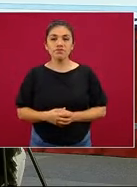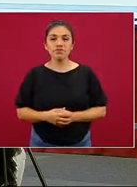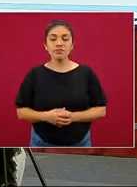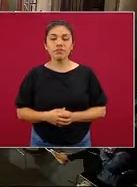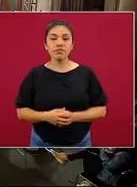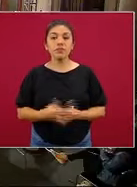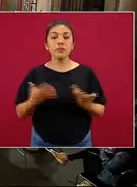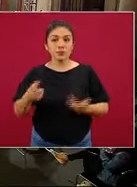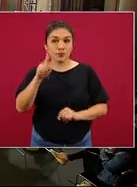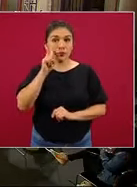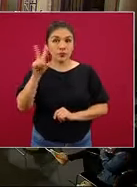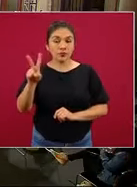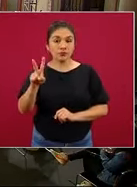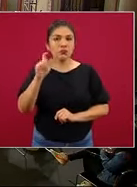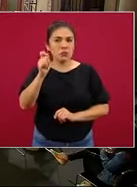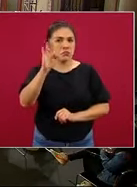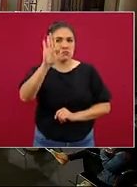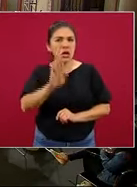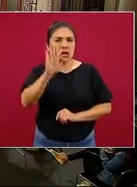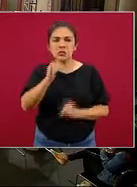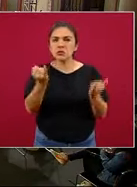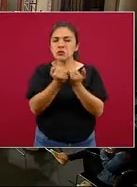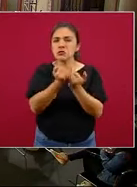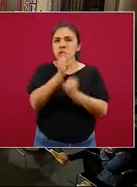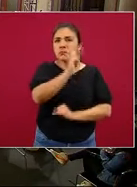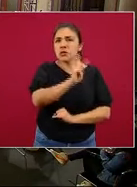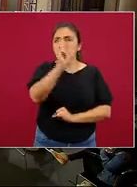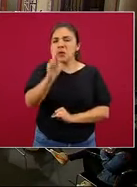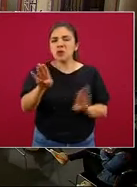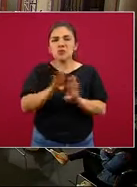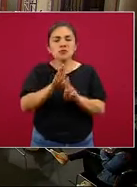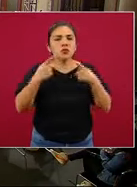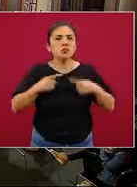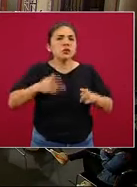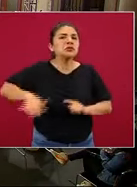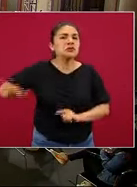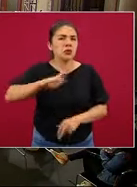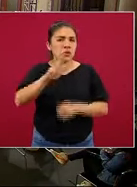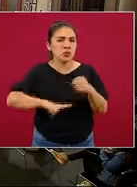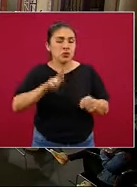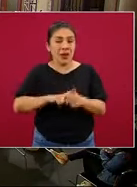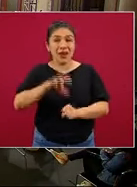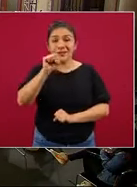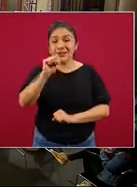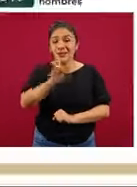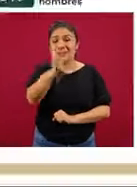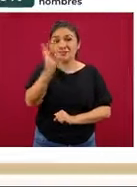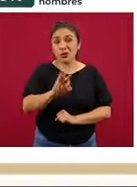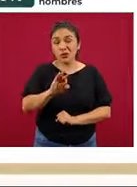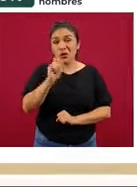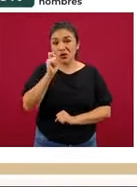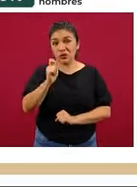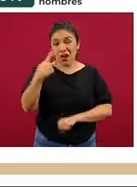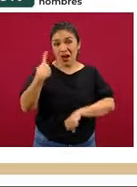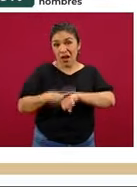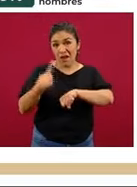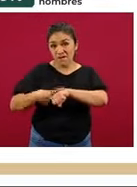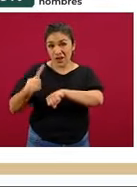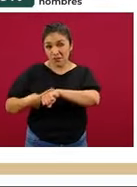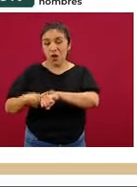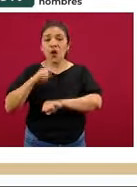Y bueno, observemos que es muy parecido al comportamiento de la población general. El 60% de los casos son